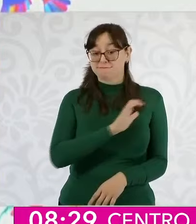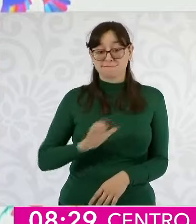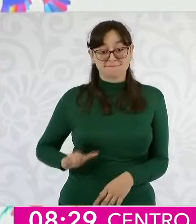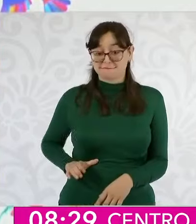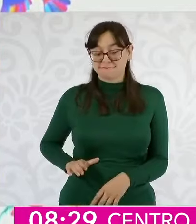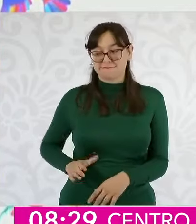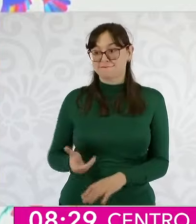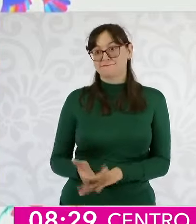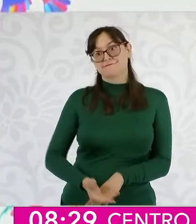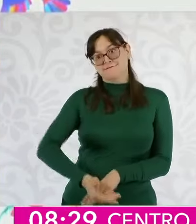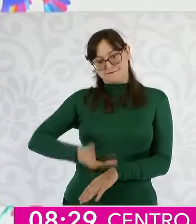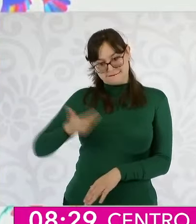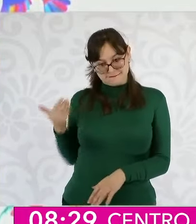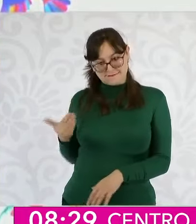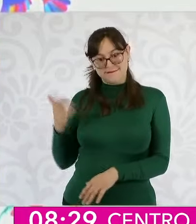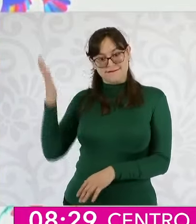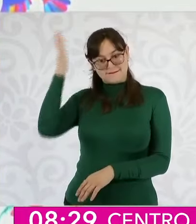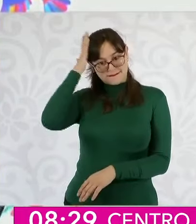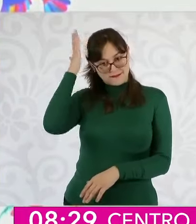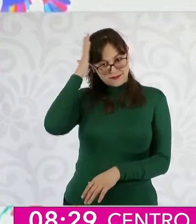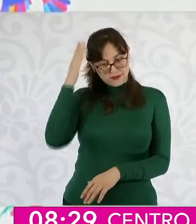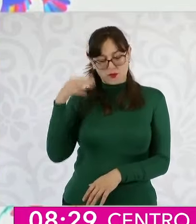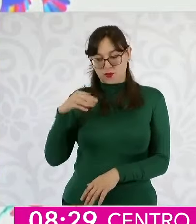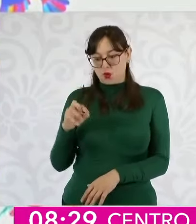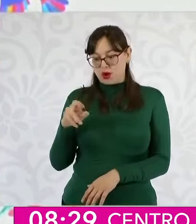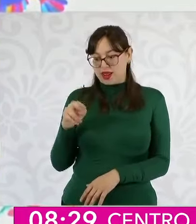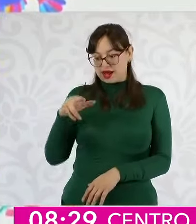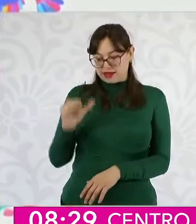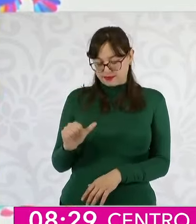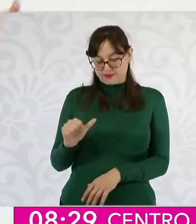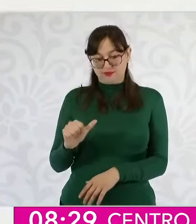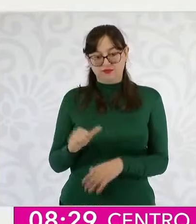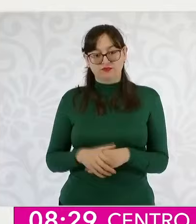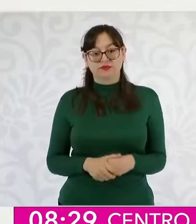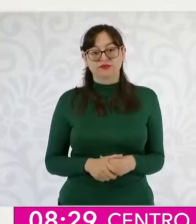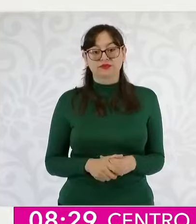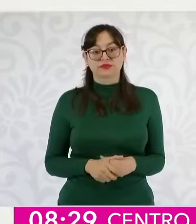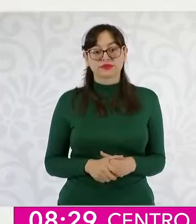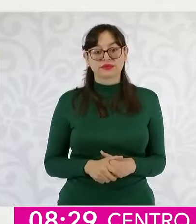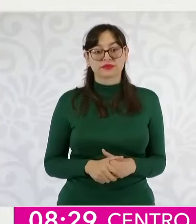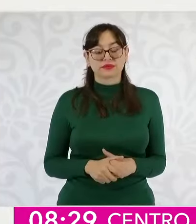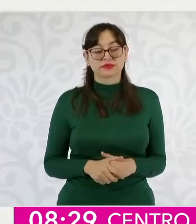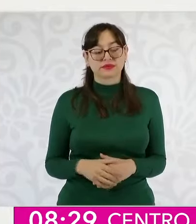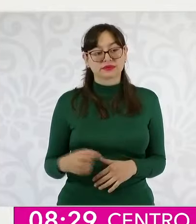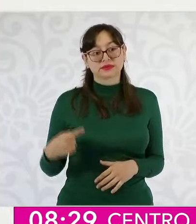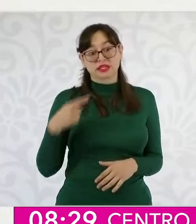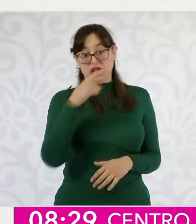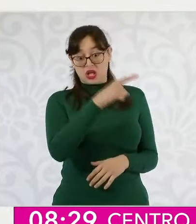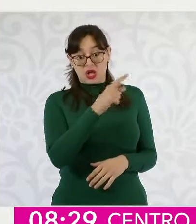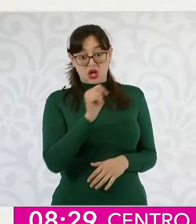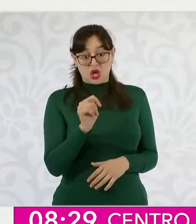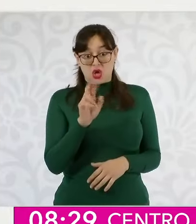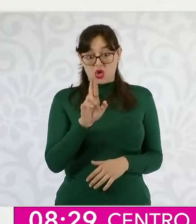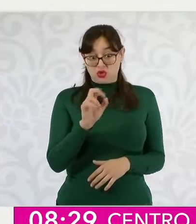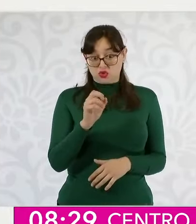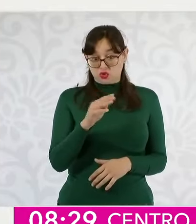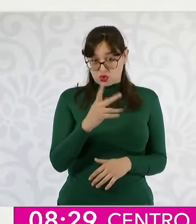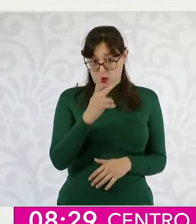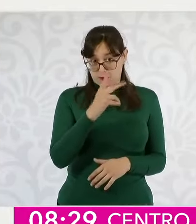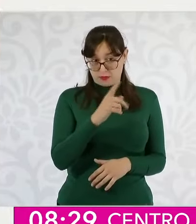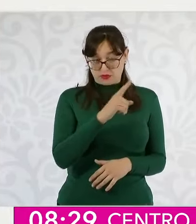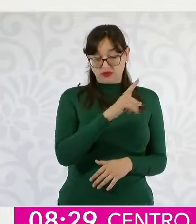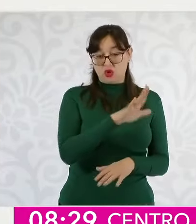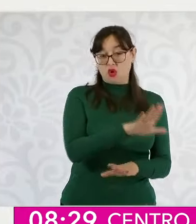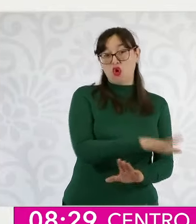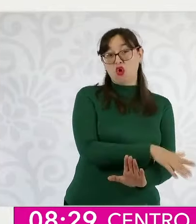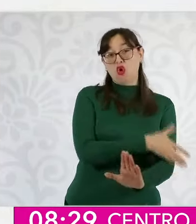habla hablar de México y quiere minimizar al presidente Peña Nieto y sale entonces